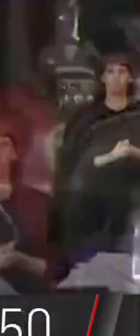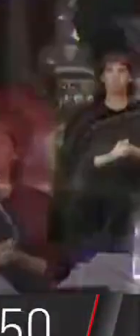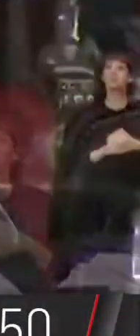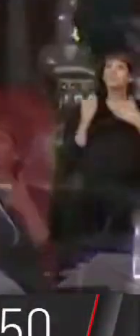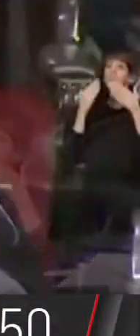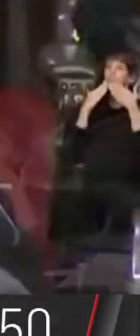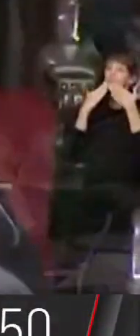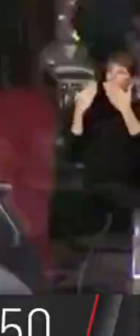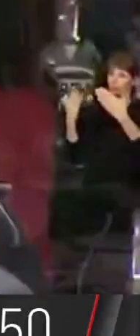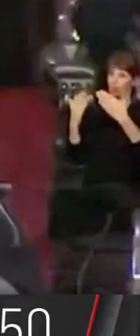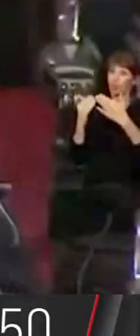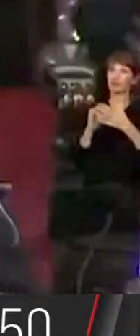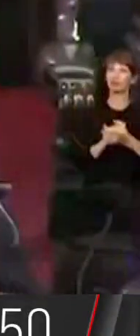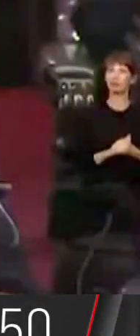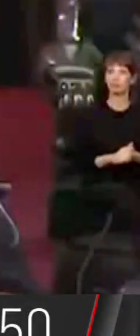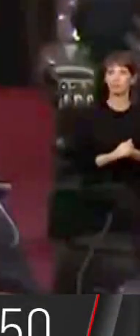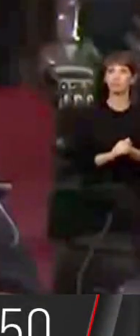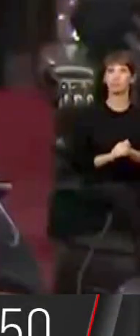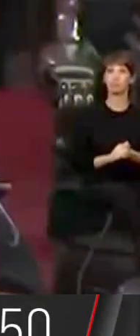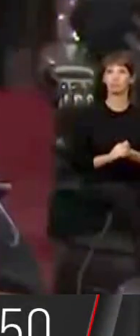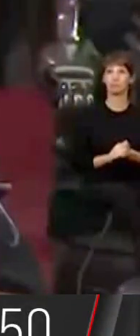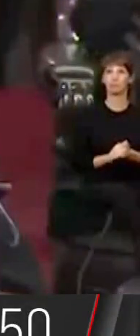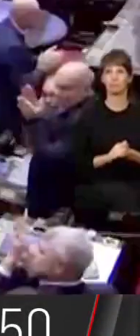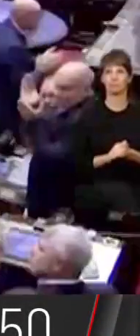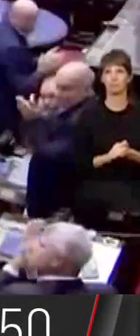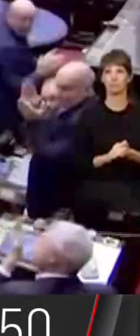Muchas gracias. Hola, Jimena.